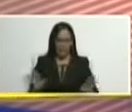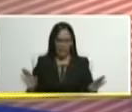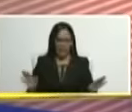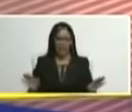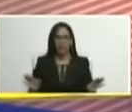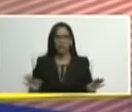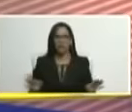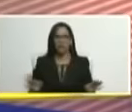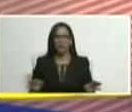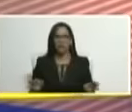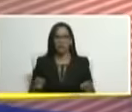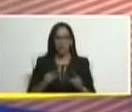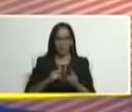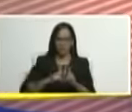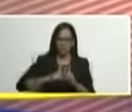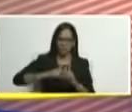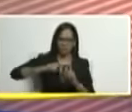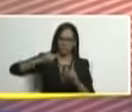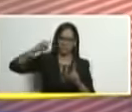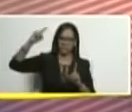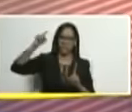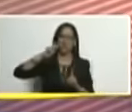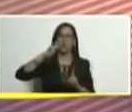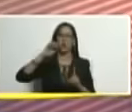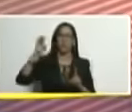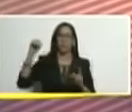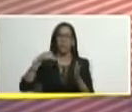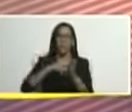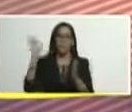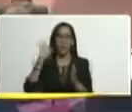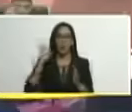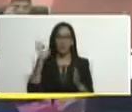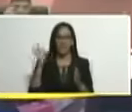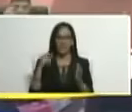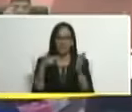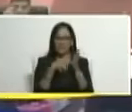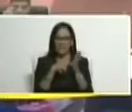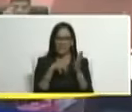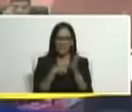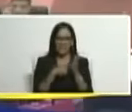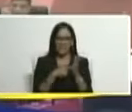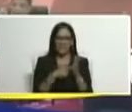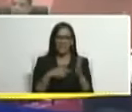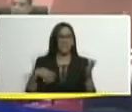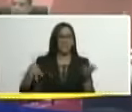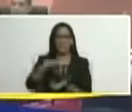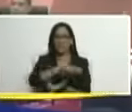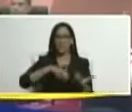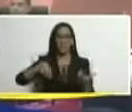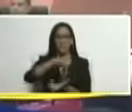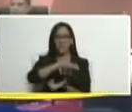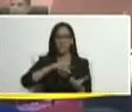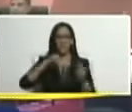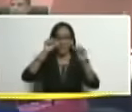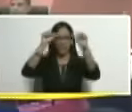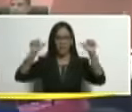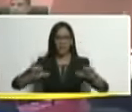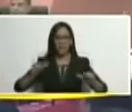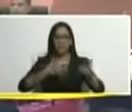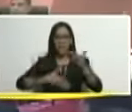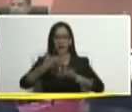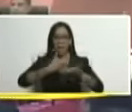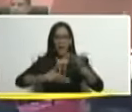de marcadores inflacionarios de 200.000%. De desorden y caotización del sistema